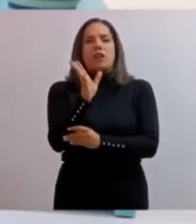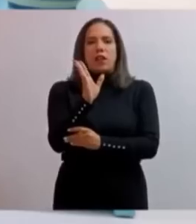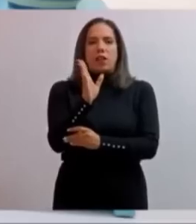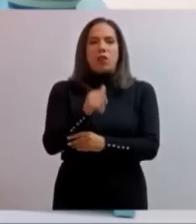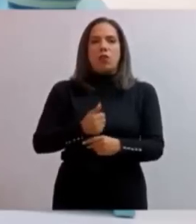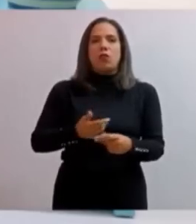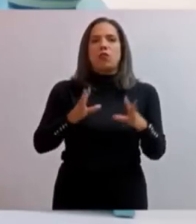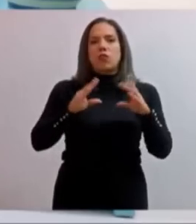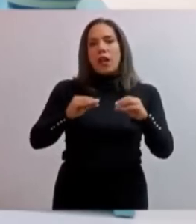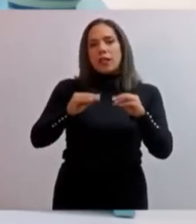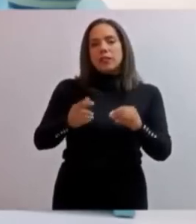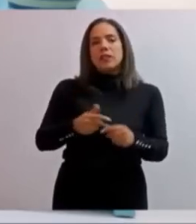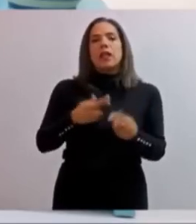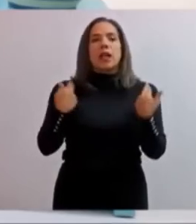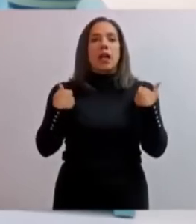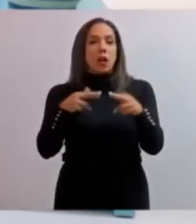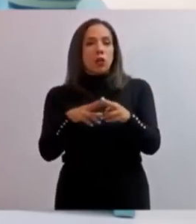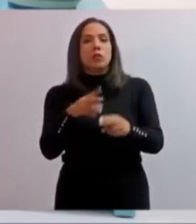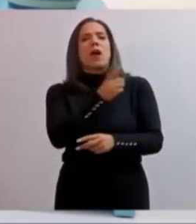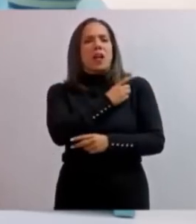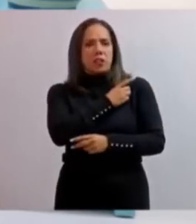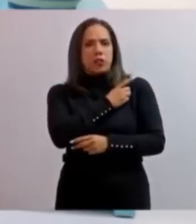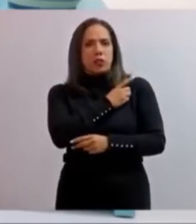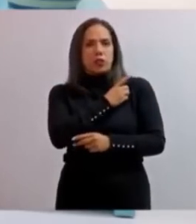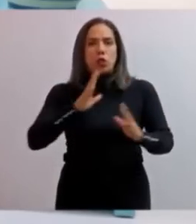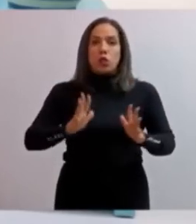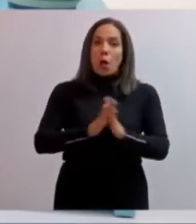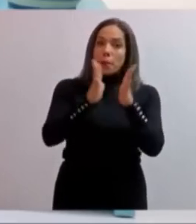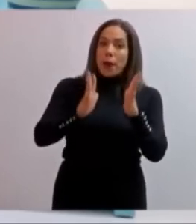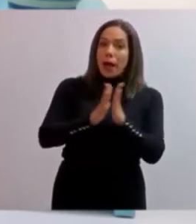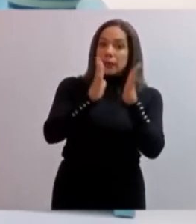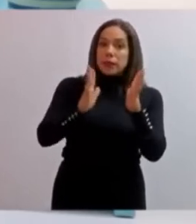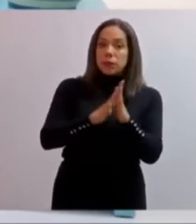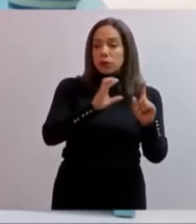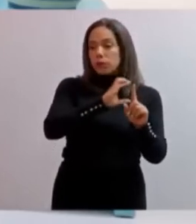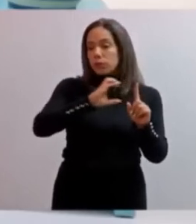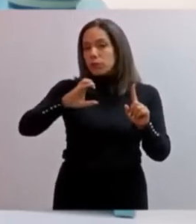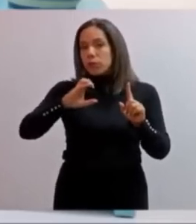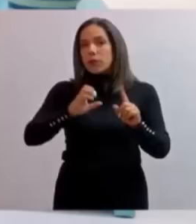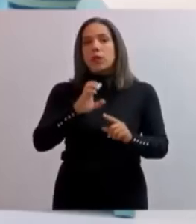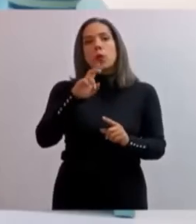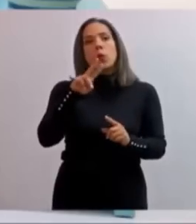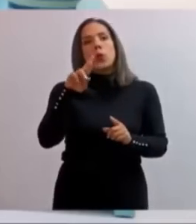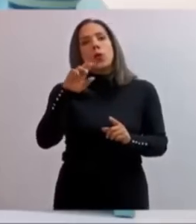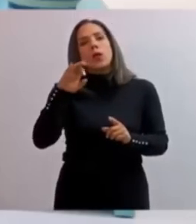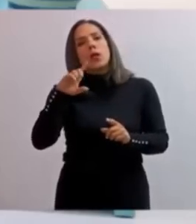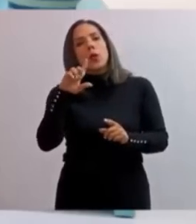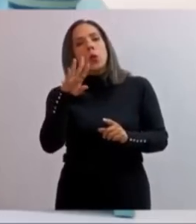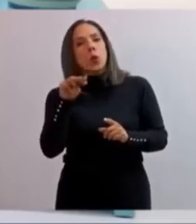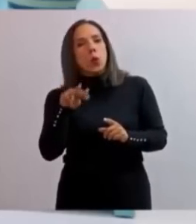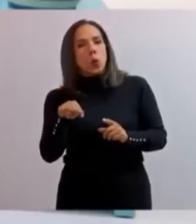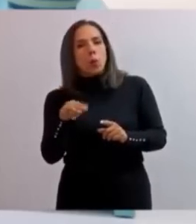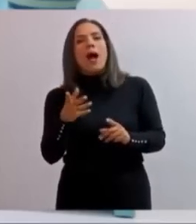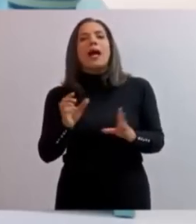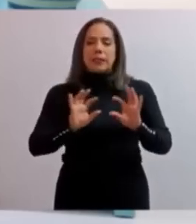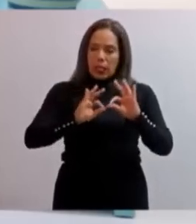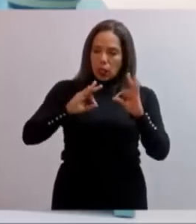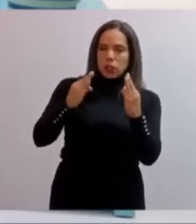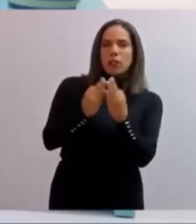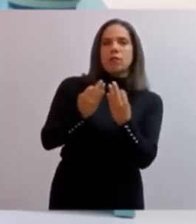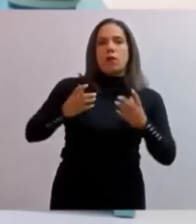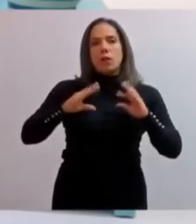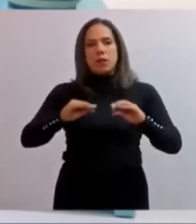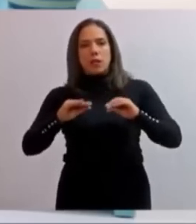los maestros, su necesaria participación en el codiseño del currículum como una vía para situar los procesos formativos en los